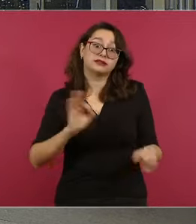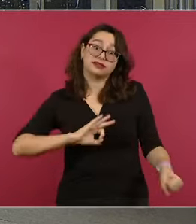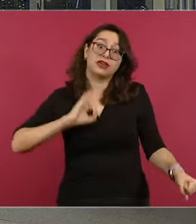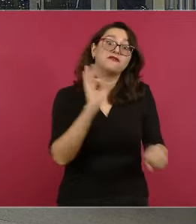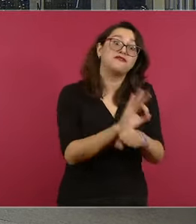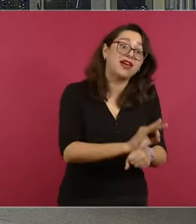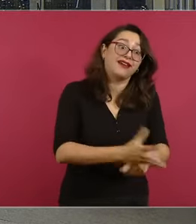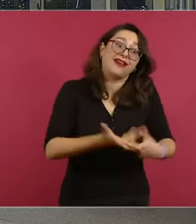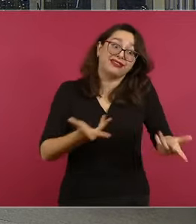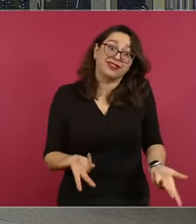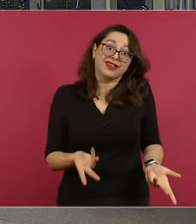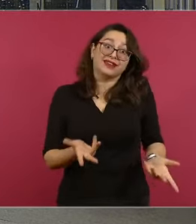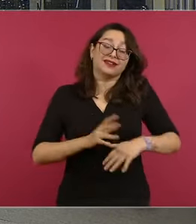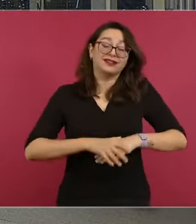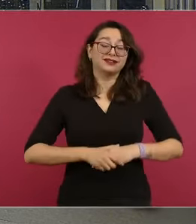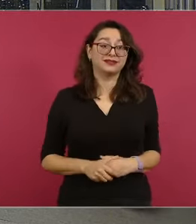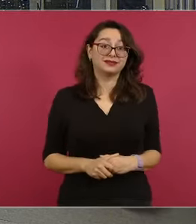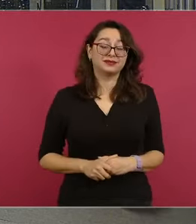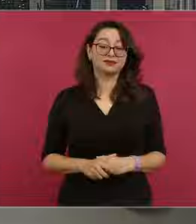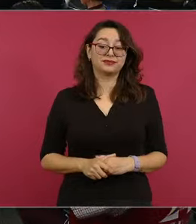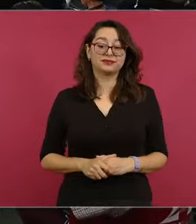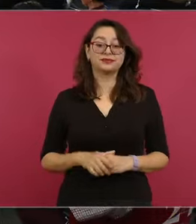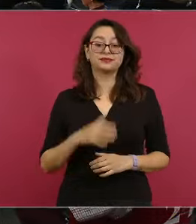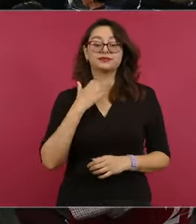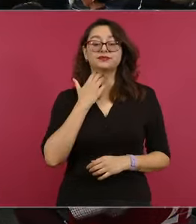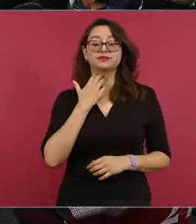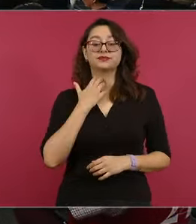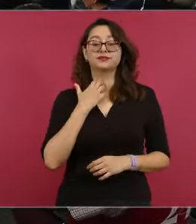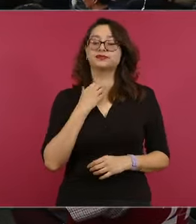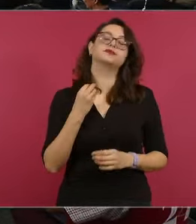Sí. Muchas gracias. Por otro lado, presidente,